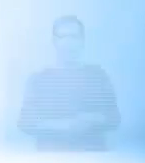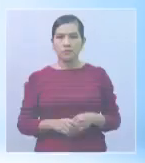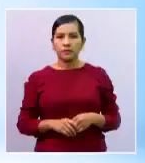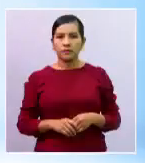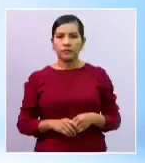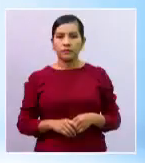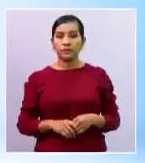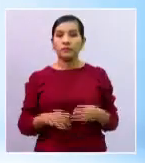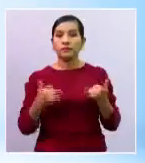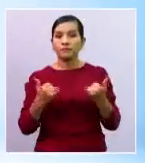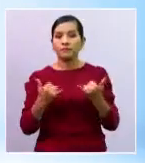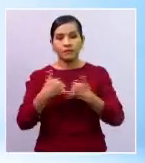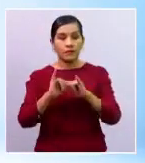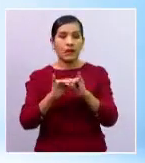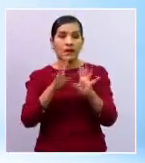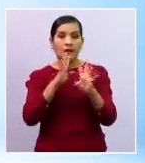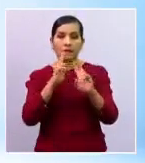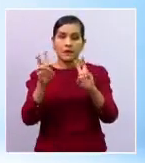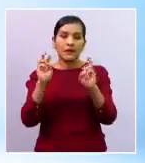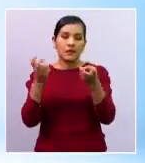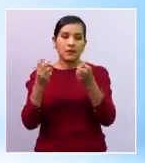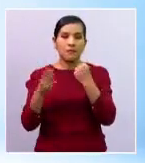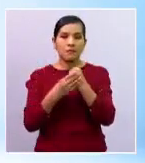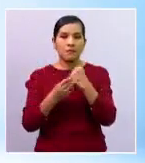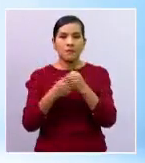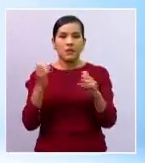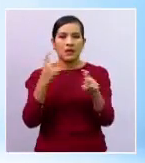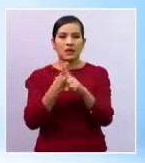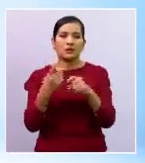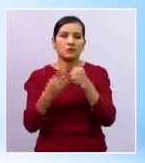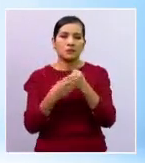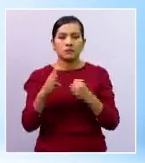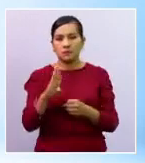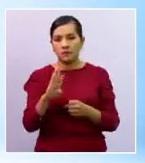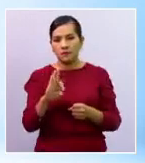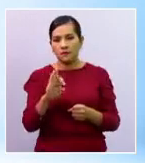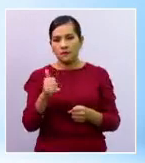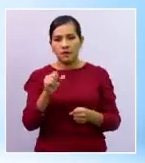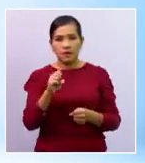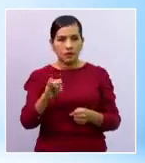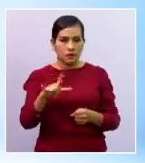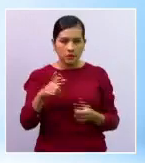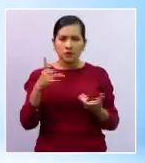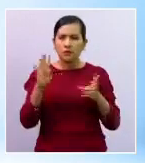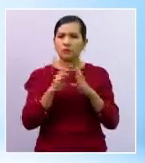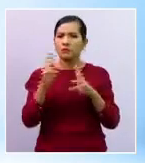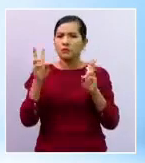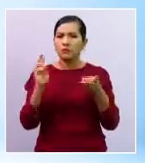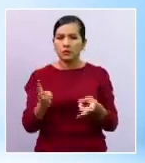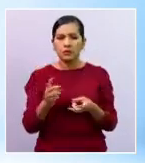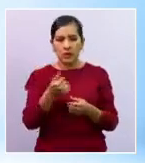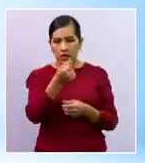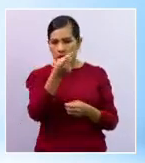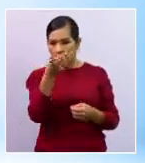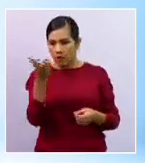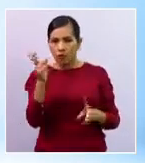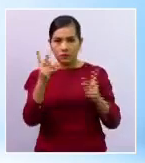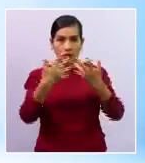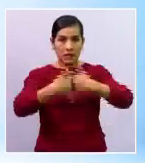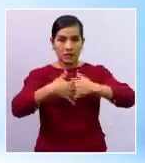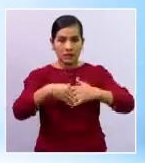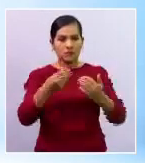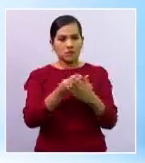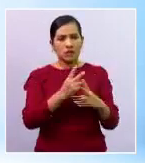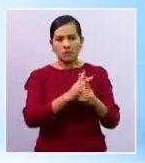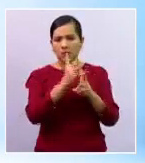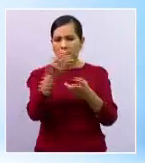Vamos con información relacionada al caso ex Banco Fácil, y es que el Ministerio Público citó a varios empresarios que fueron beneficiados por créditos